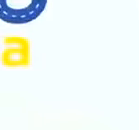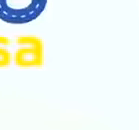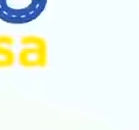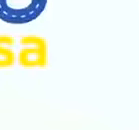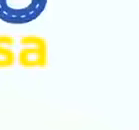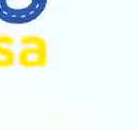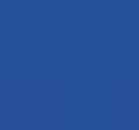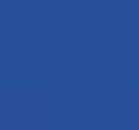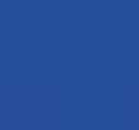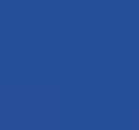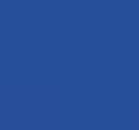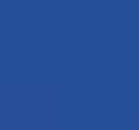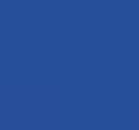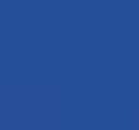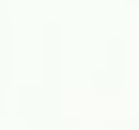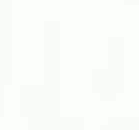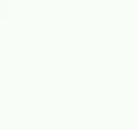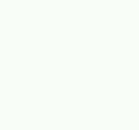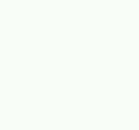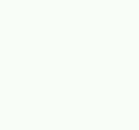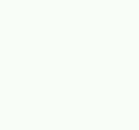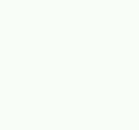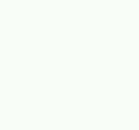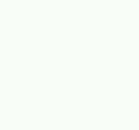Aprendo en casa.